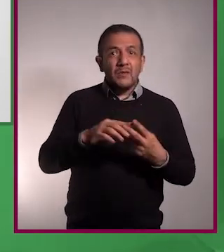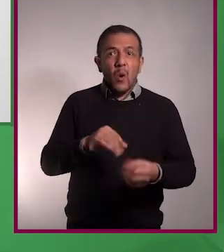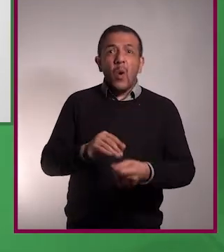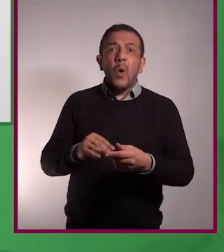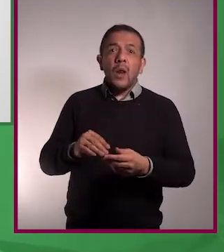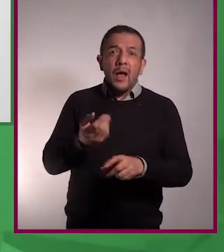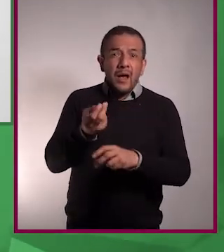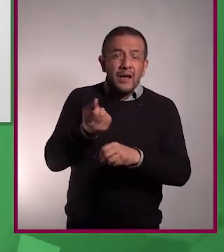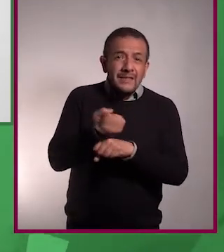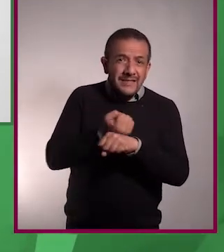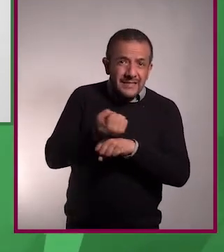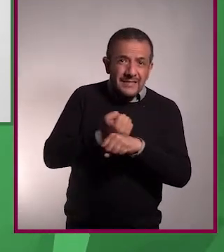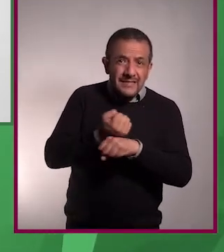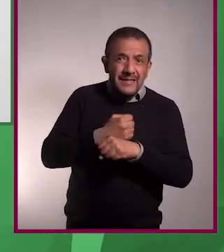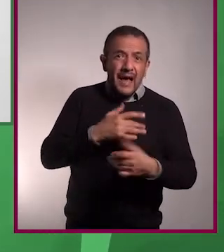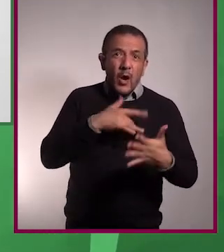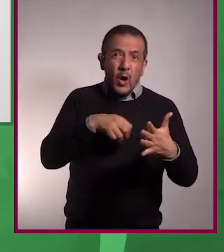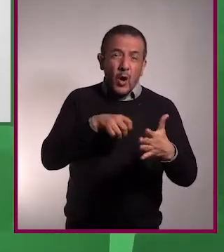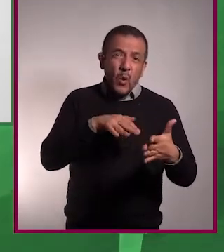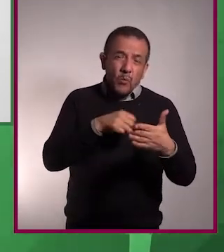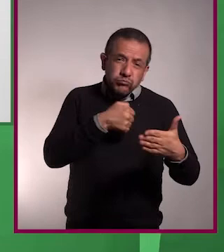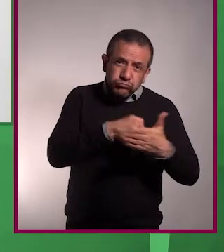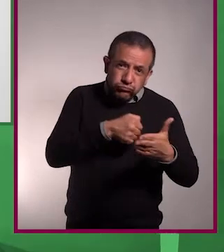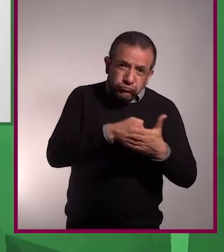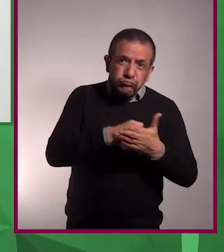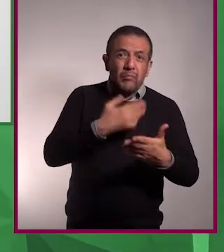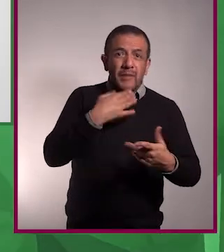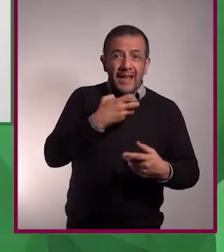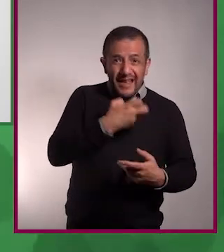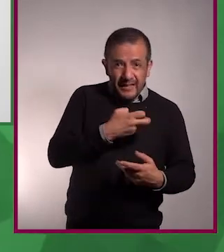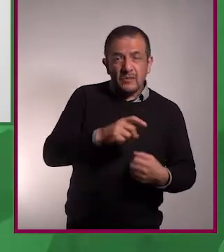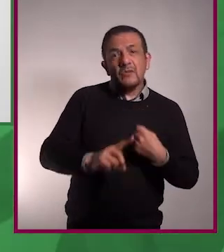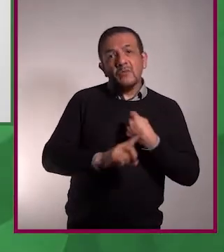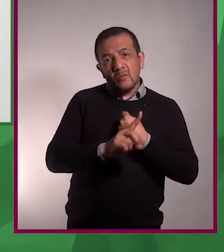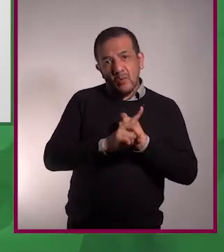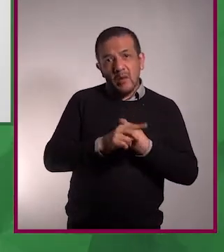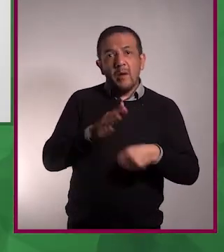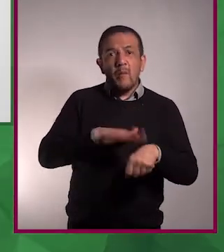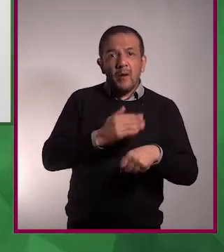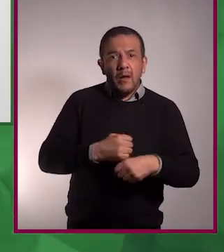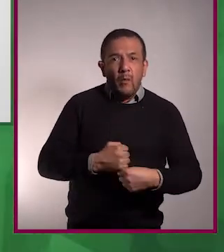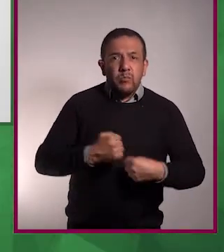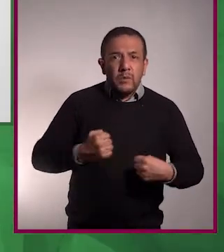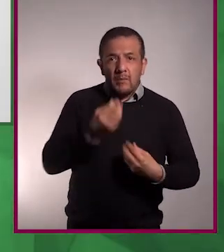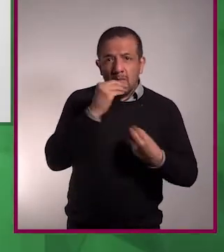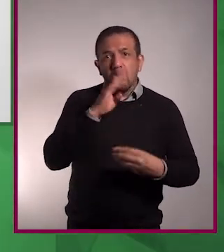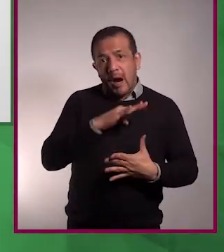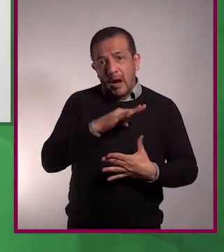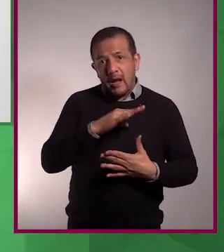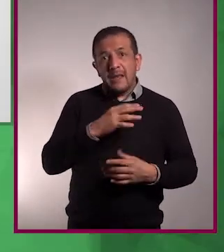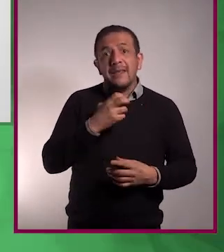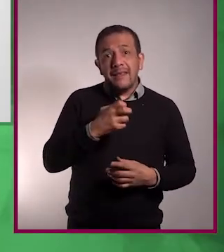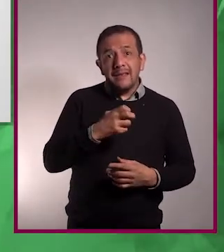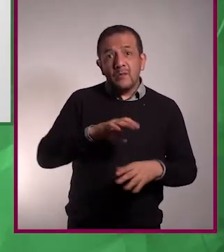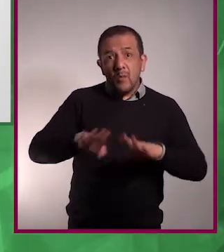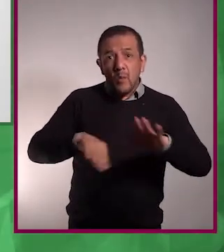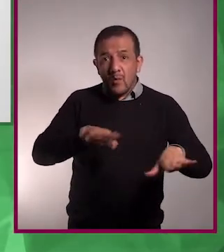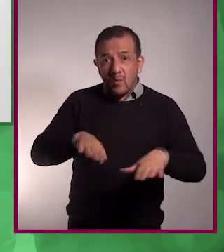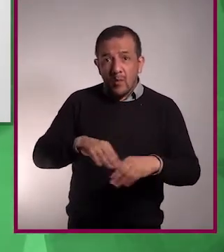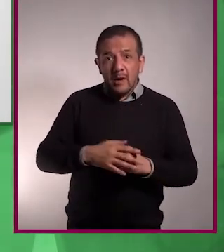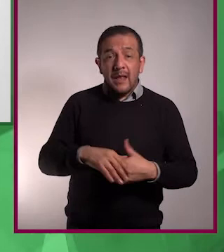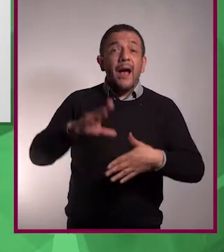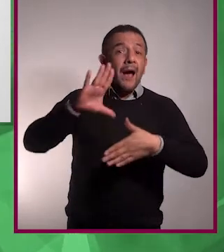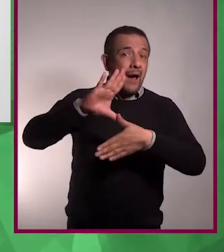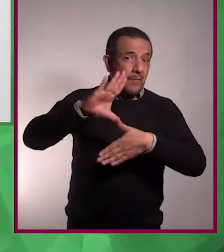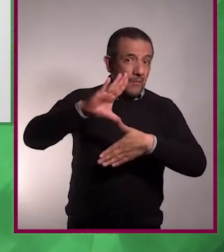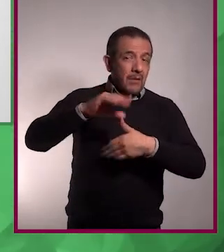la diabetes y la hipertensión. Se trata de una verdadera emergencia, ya que la mala alimentación está asociada con más muertes que cualquier